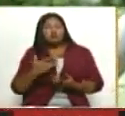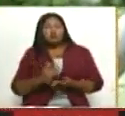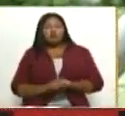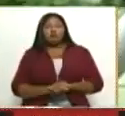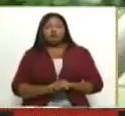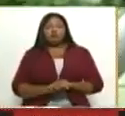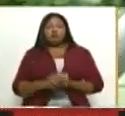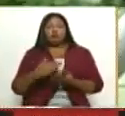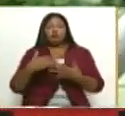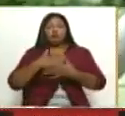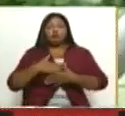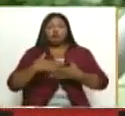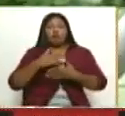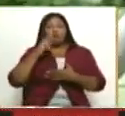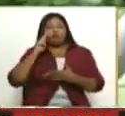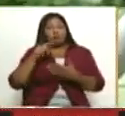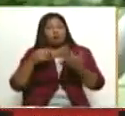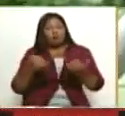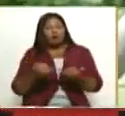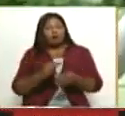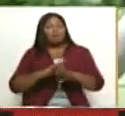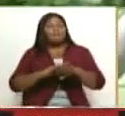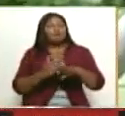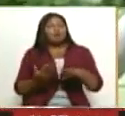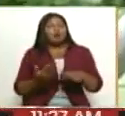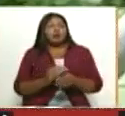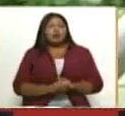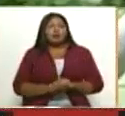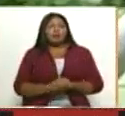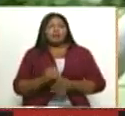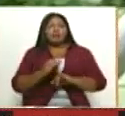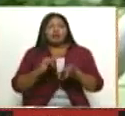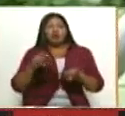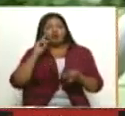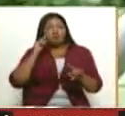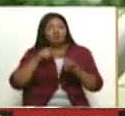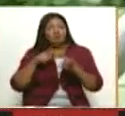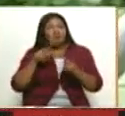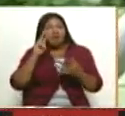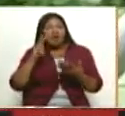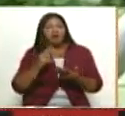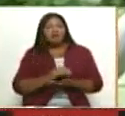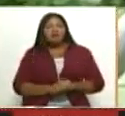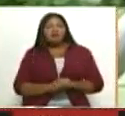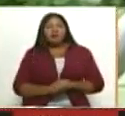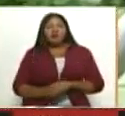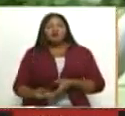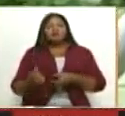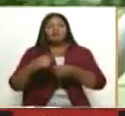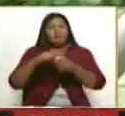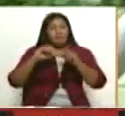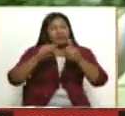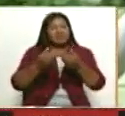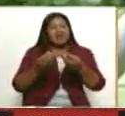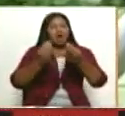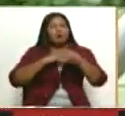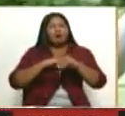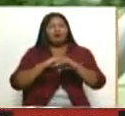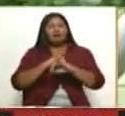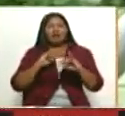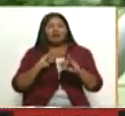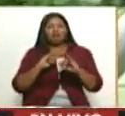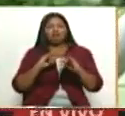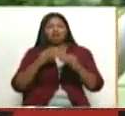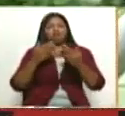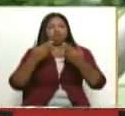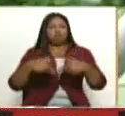de calidad que ha tenido la mesa. ¿Por qué? Porque ya estamos en un punto de implementar un acuerdo de cese al fuego